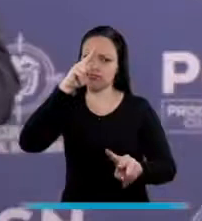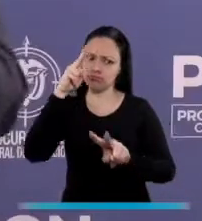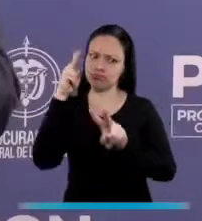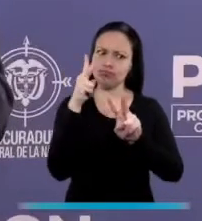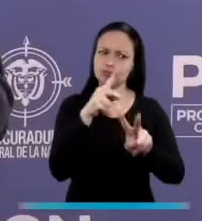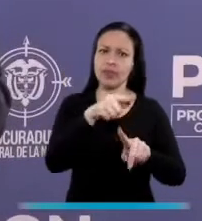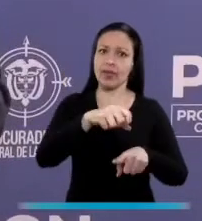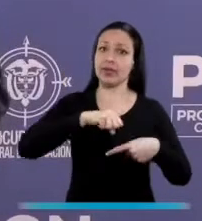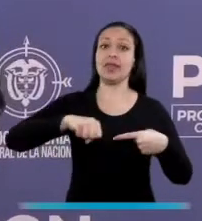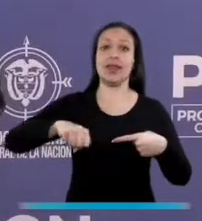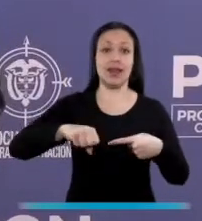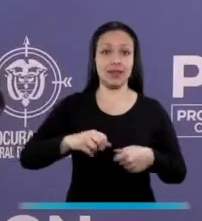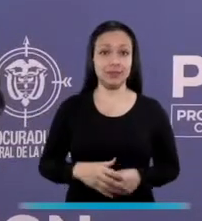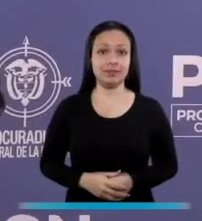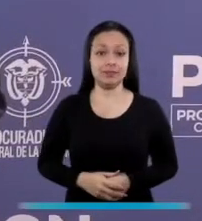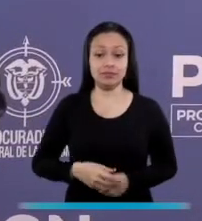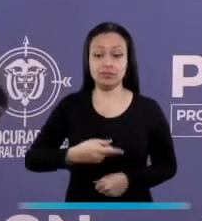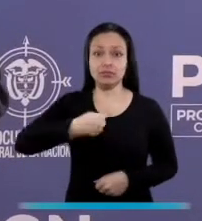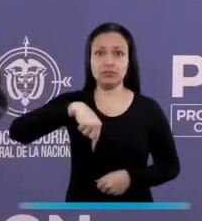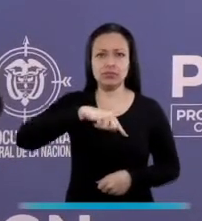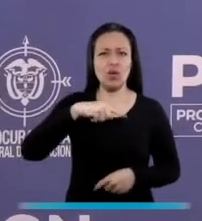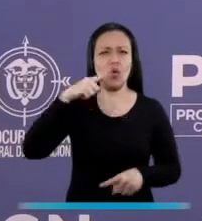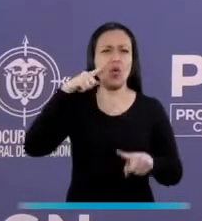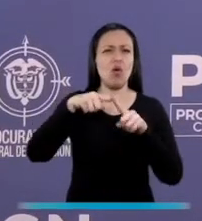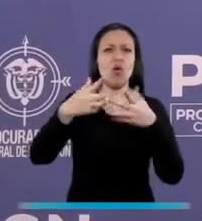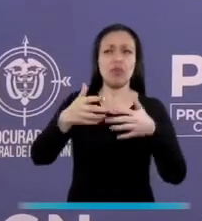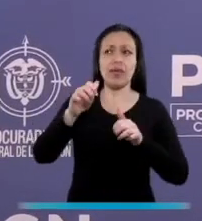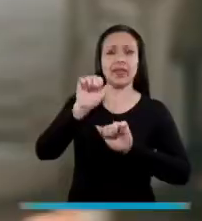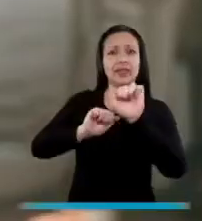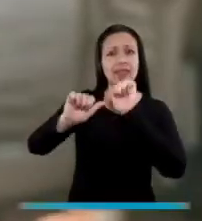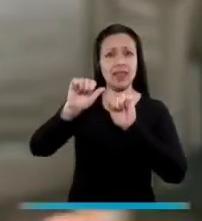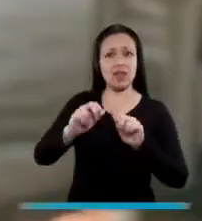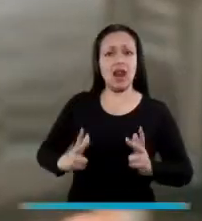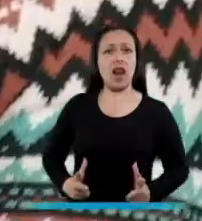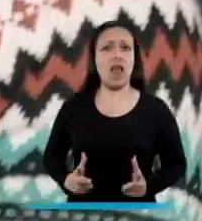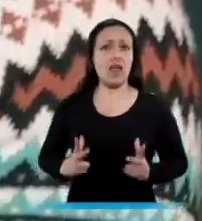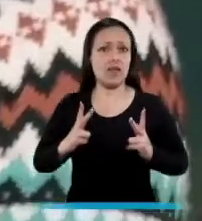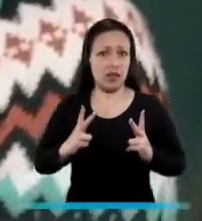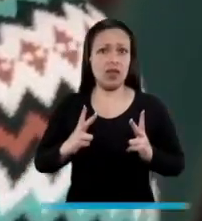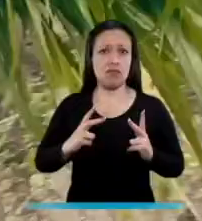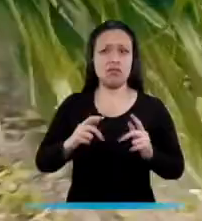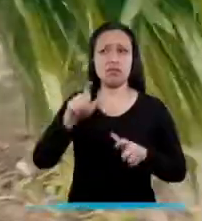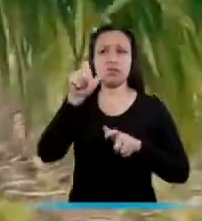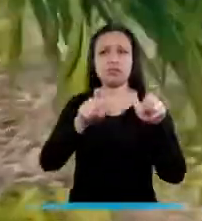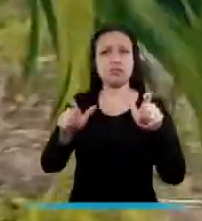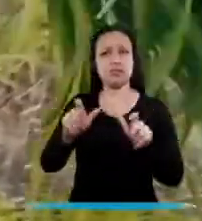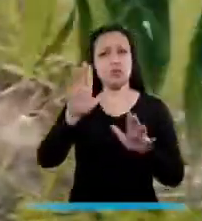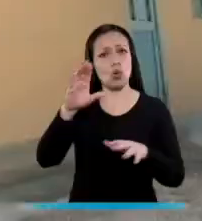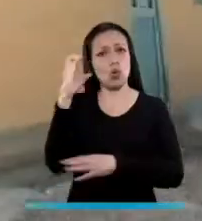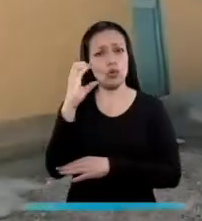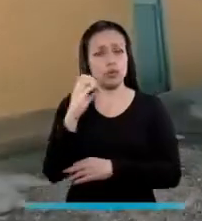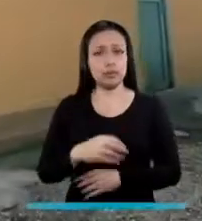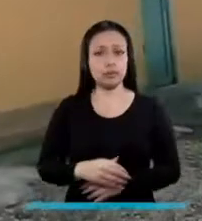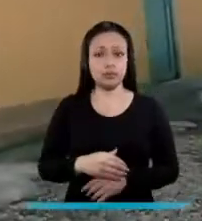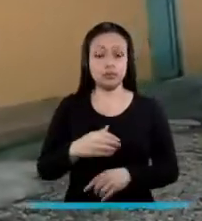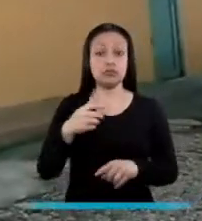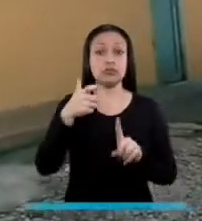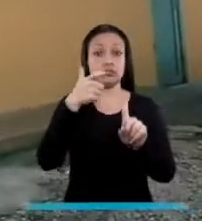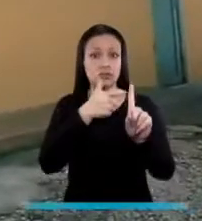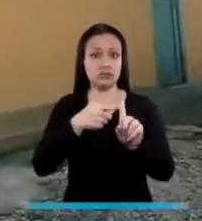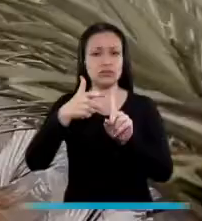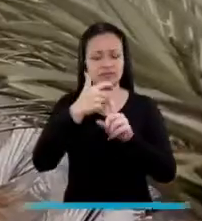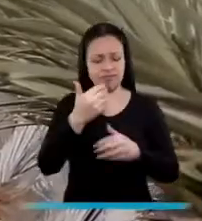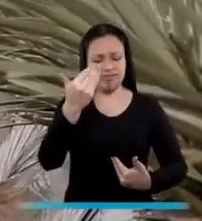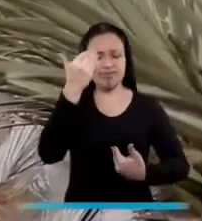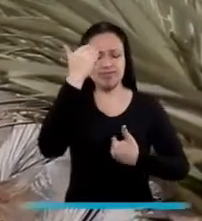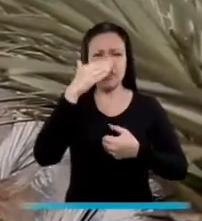derecho. Para avanzar en los procesos de desarrollo, lo primero que tenemos que hacer es proteger los derechos económicos, los derechos sociales. Y esa es